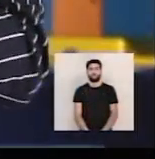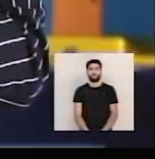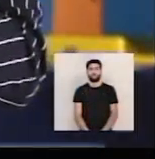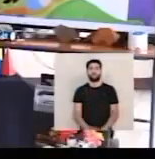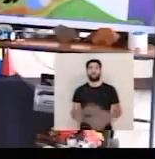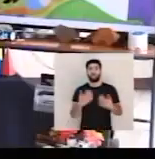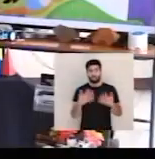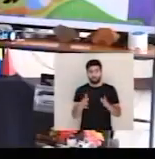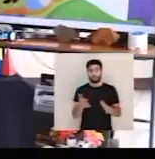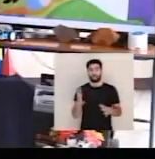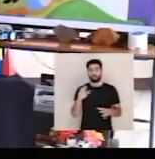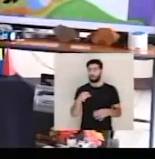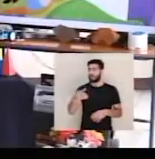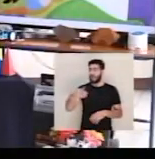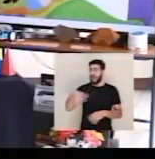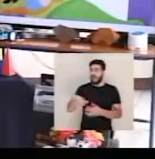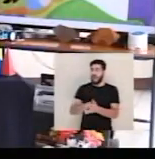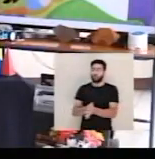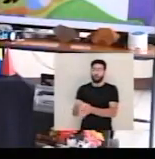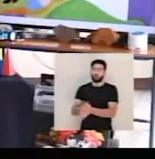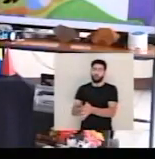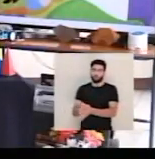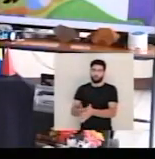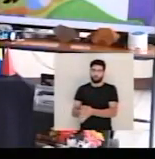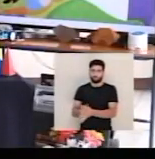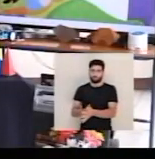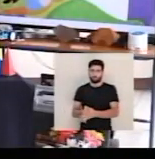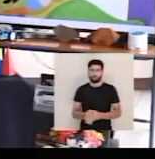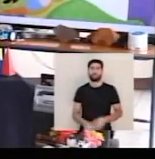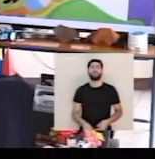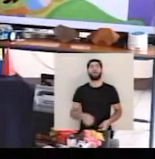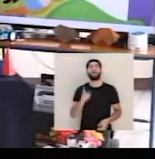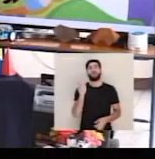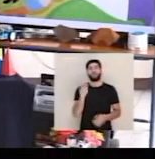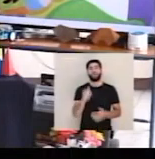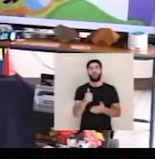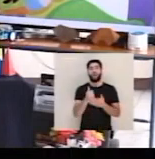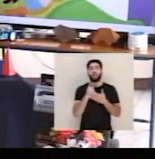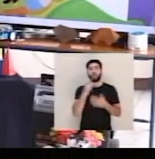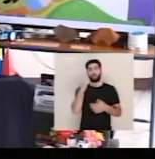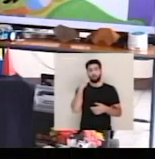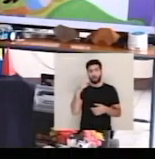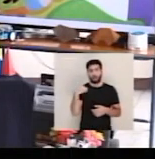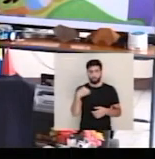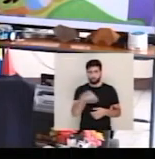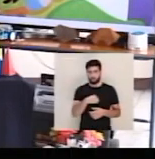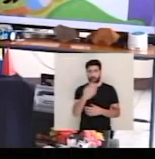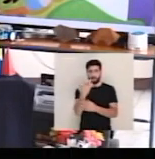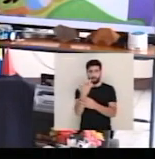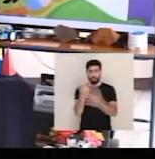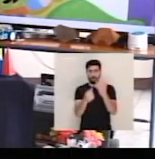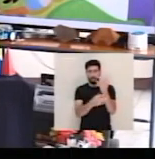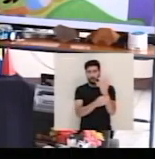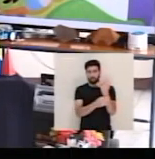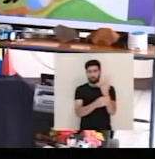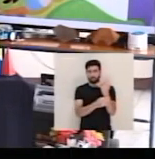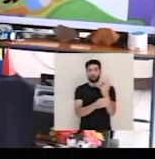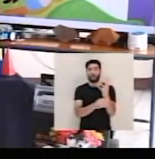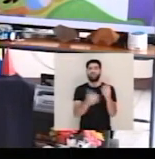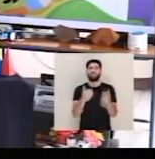Y luego abundante agua. Esto nos va a ayudar para que nuestras manitas que tienen